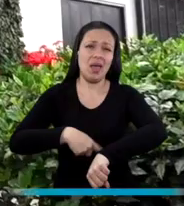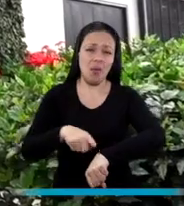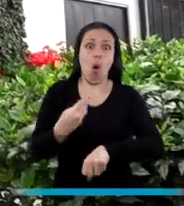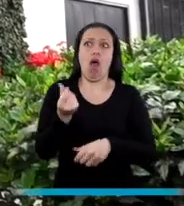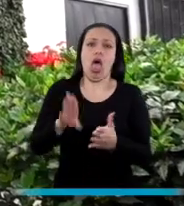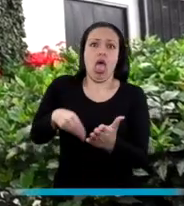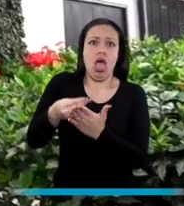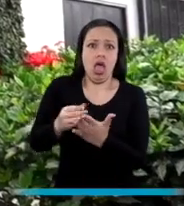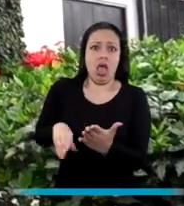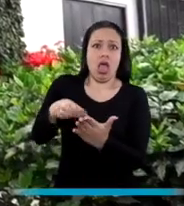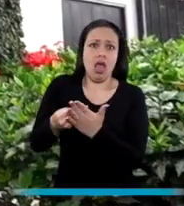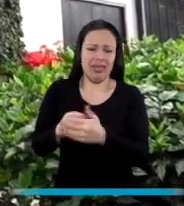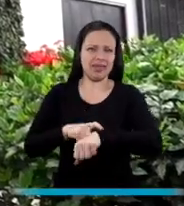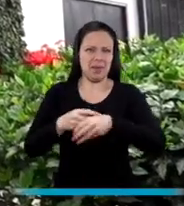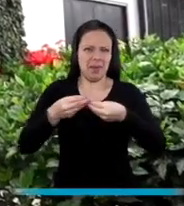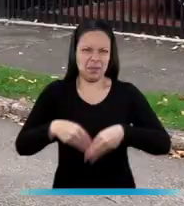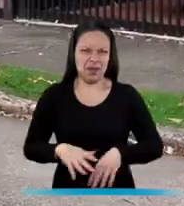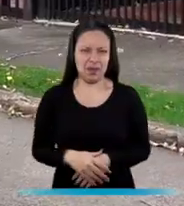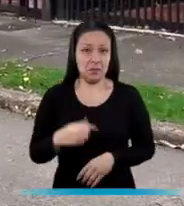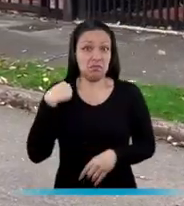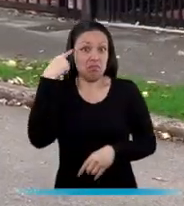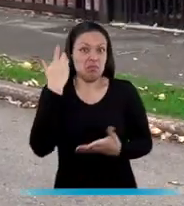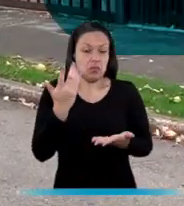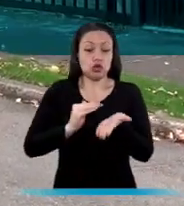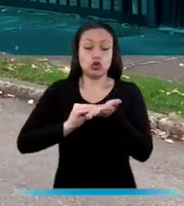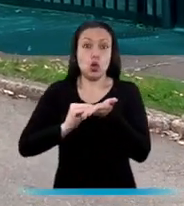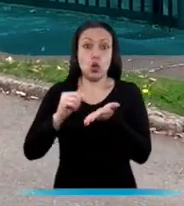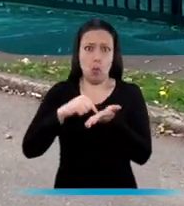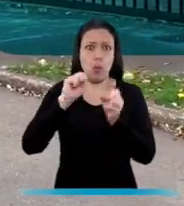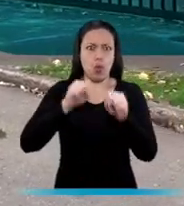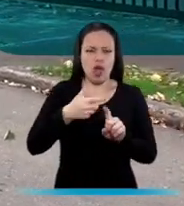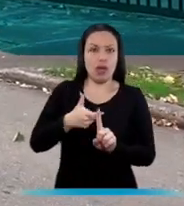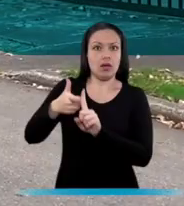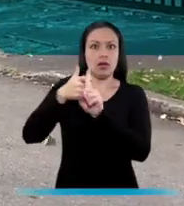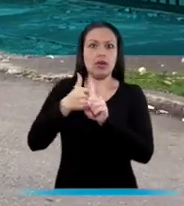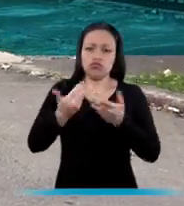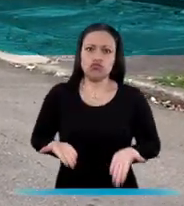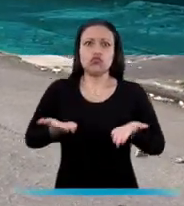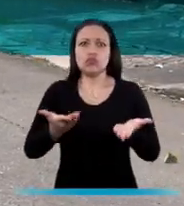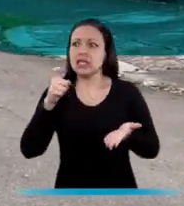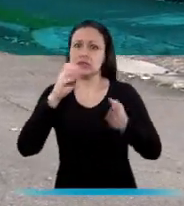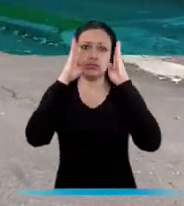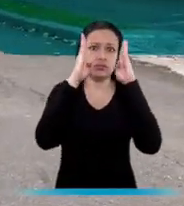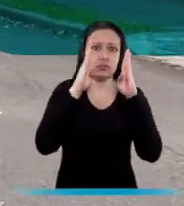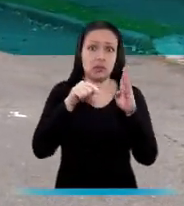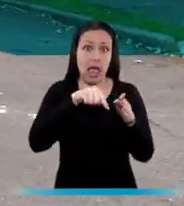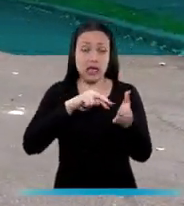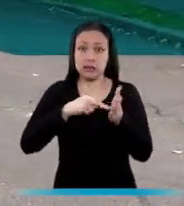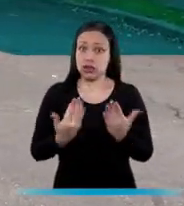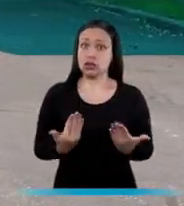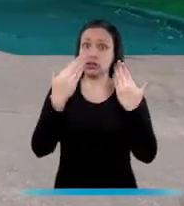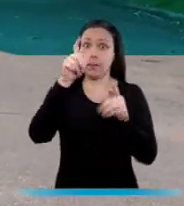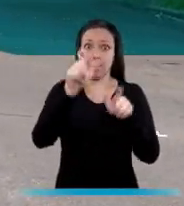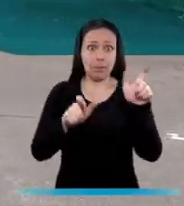que puede resultar costoso, tanto en plata como en tiempo. En el camino de la conciliación, desde la Procu ponemos a su disposición una opción que puede